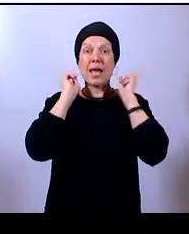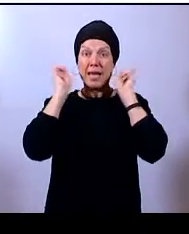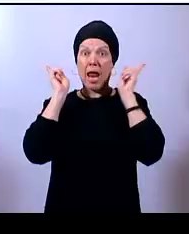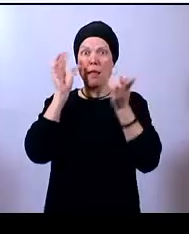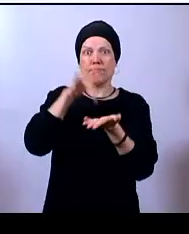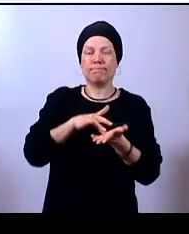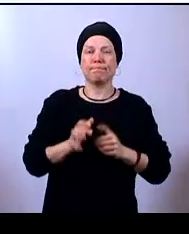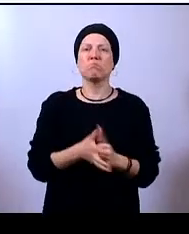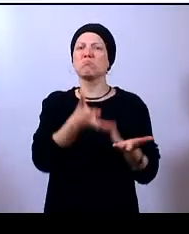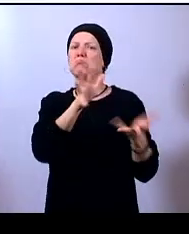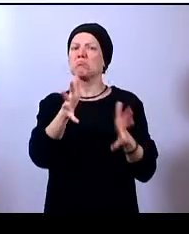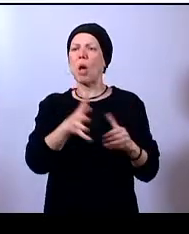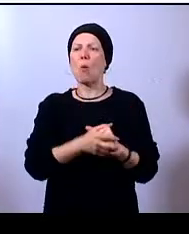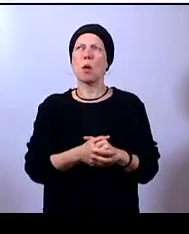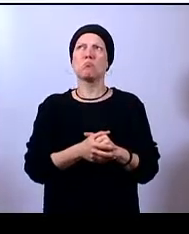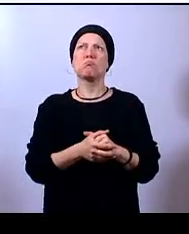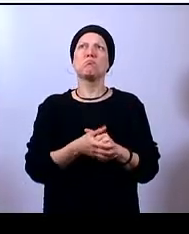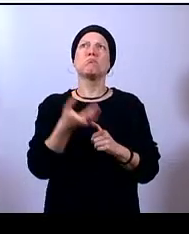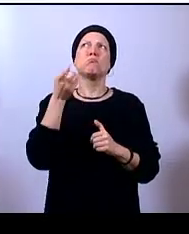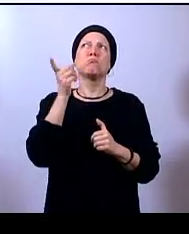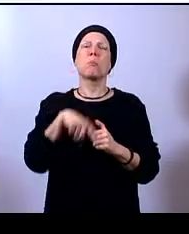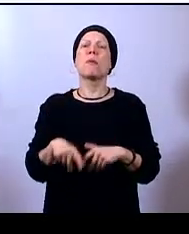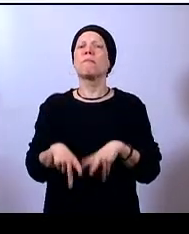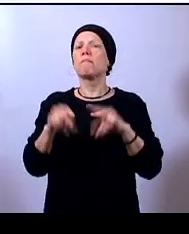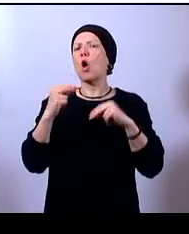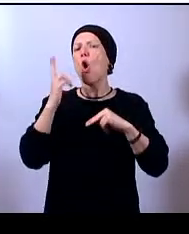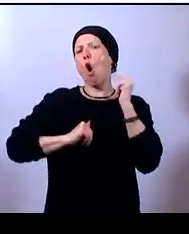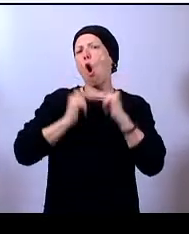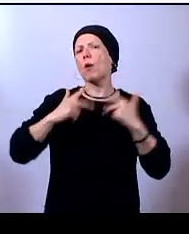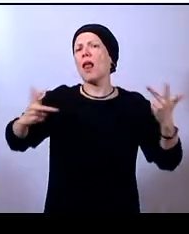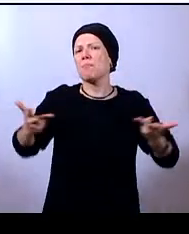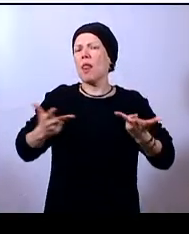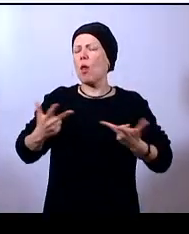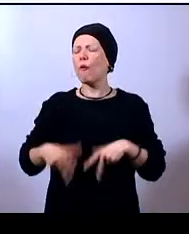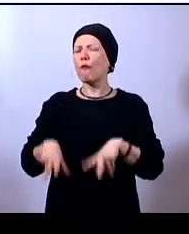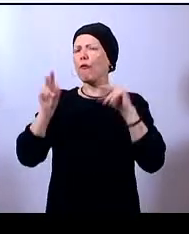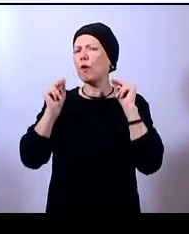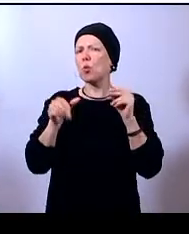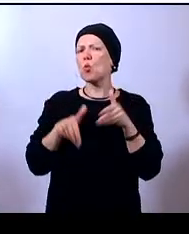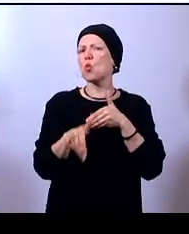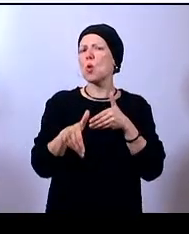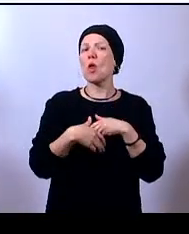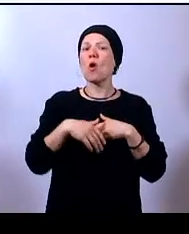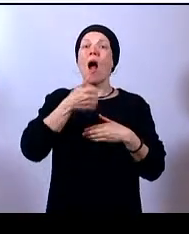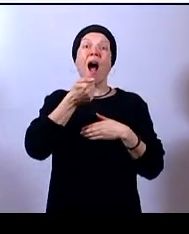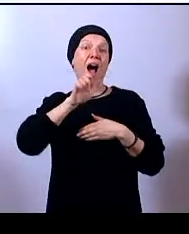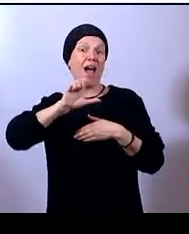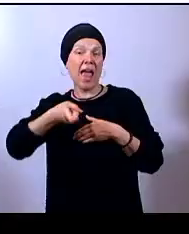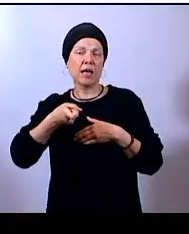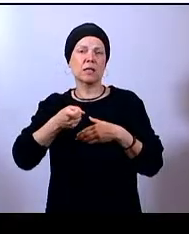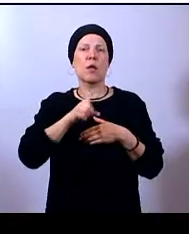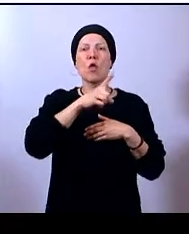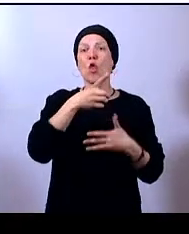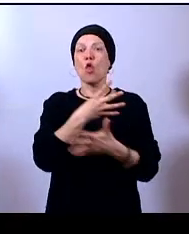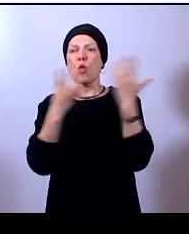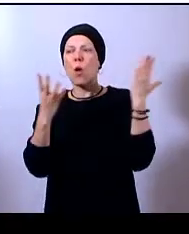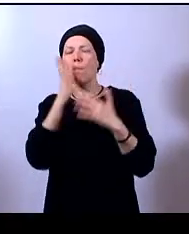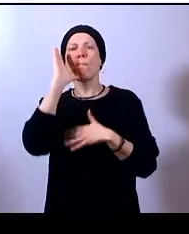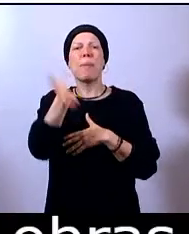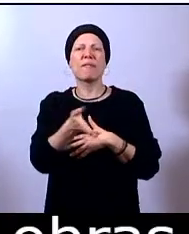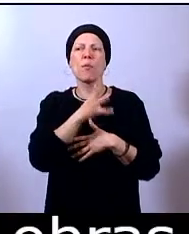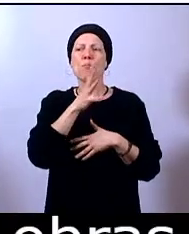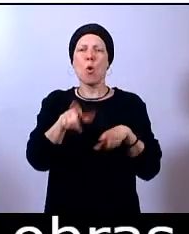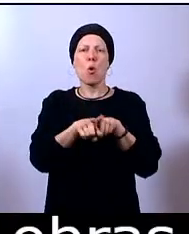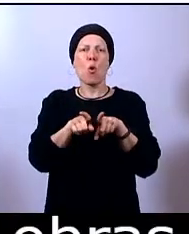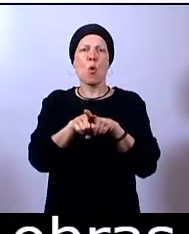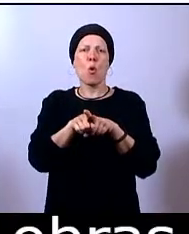Caballeros. Aproximadamente también terminarán las obras de emergencia en la EX 119 dañada tras la rotura